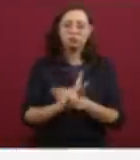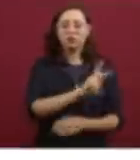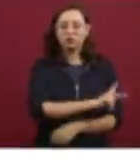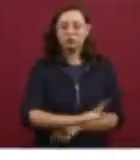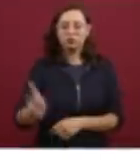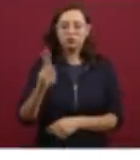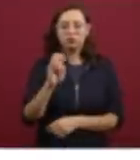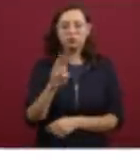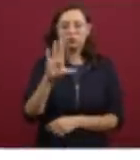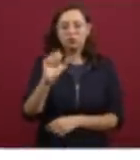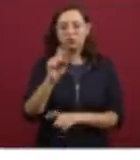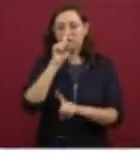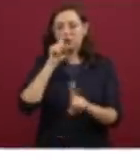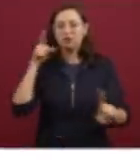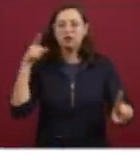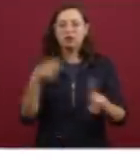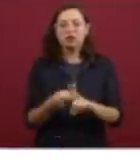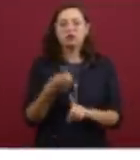meta de